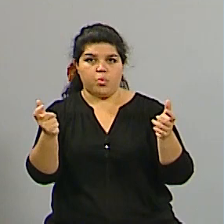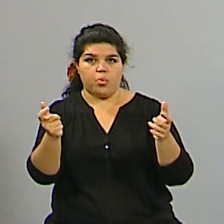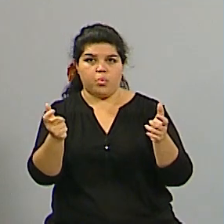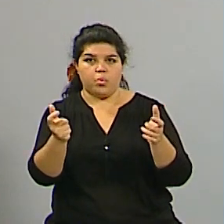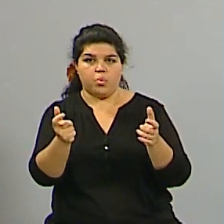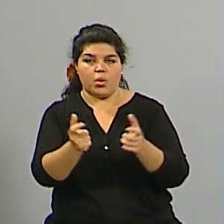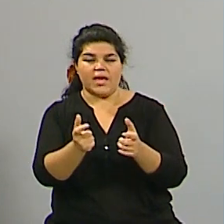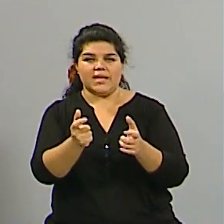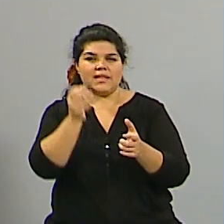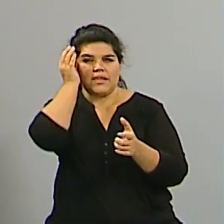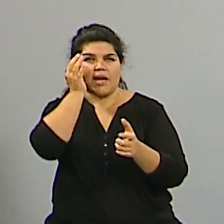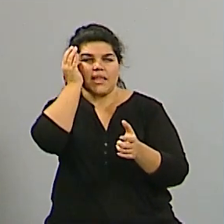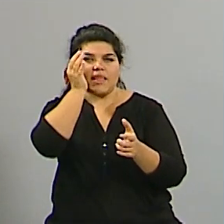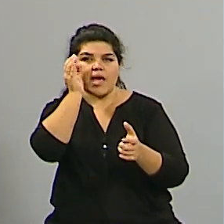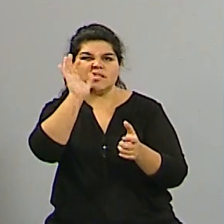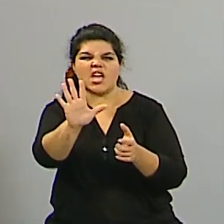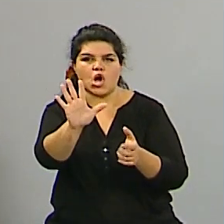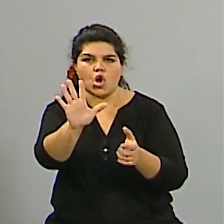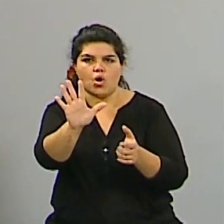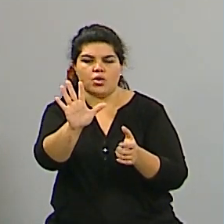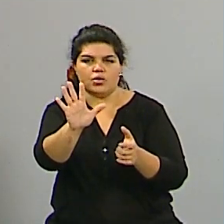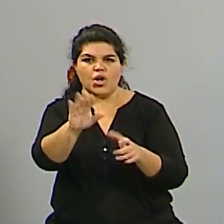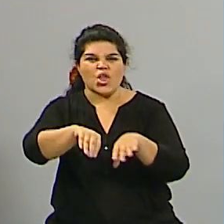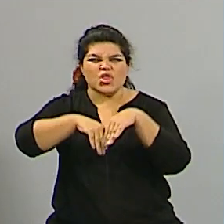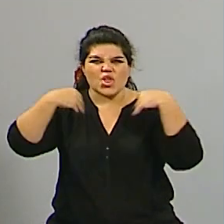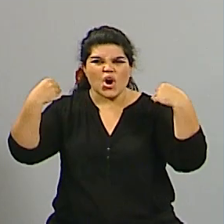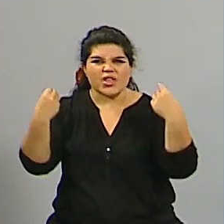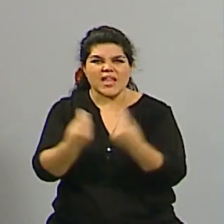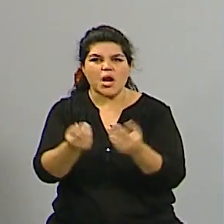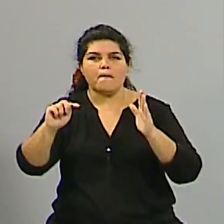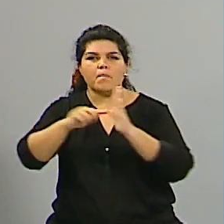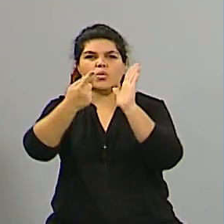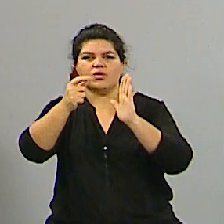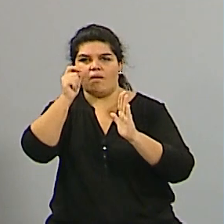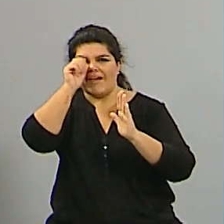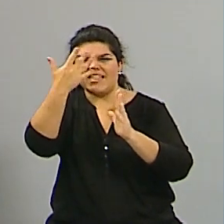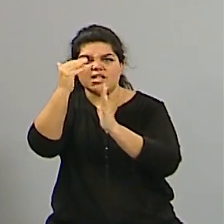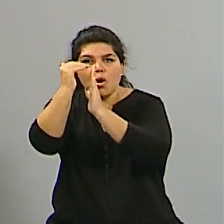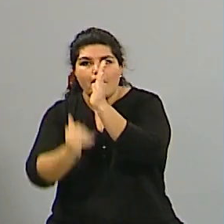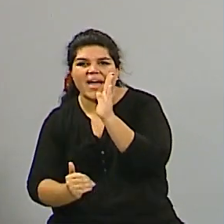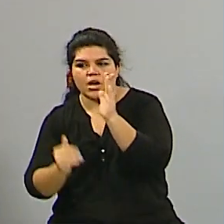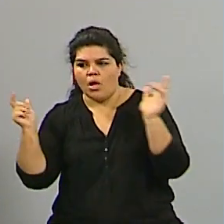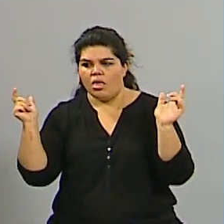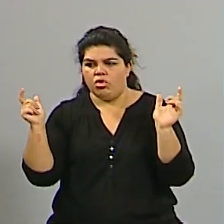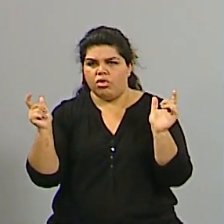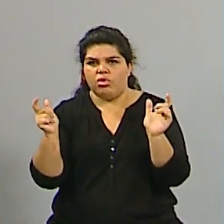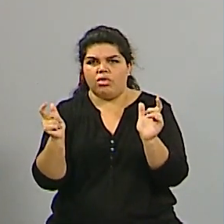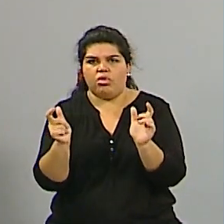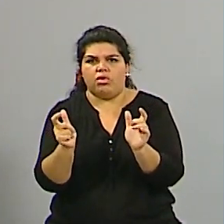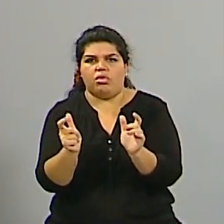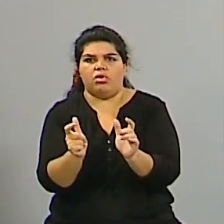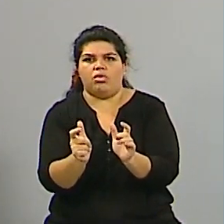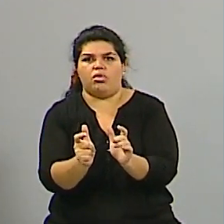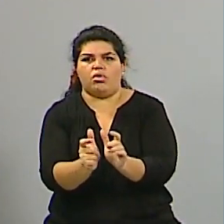35, etcétera. Es decir, baja 25 puntos. Un montón. Es una debacle, es